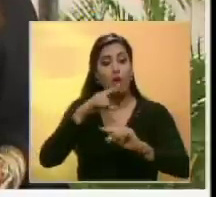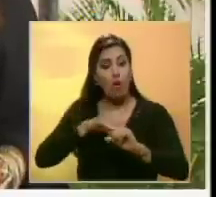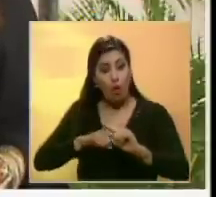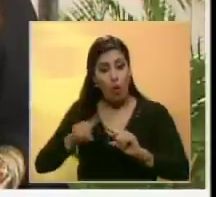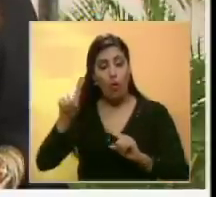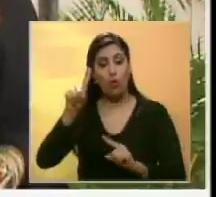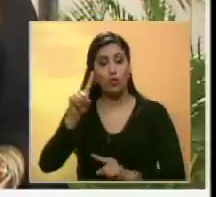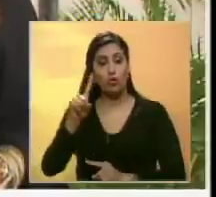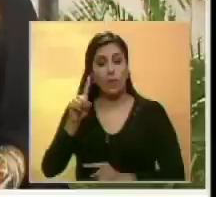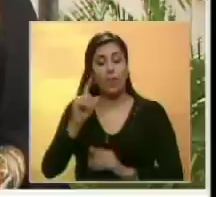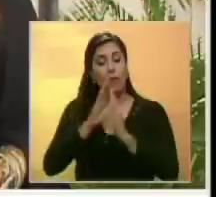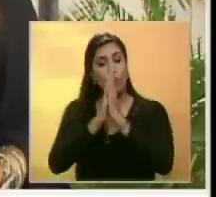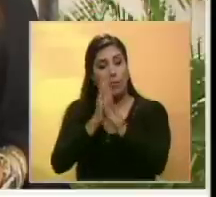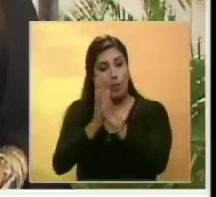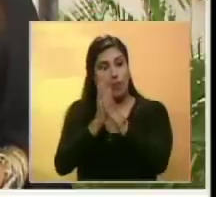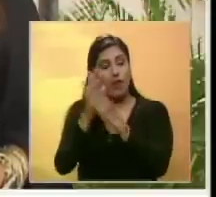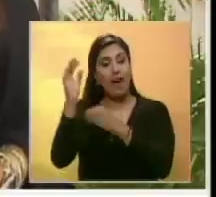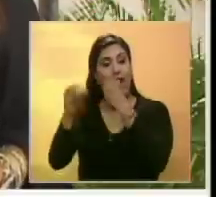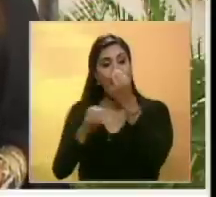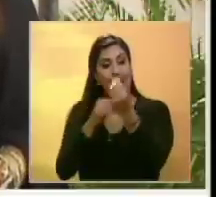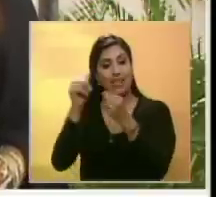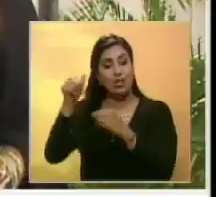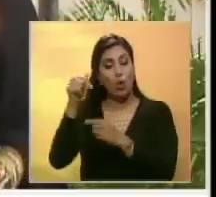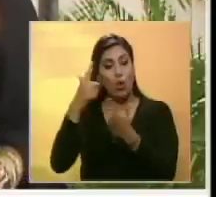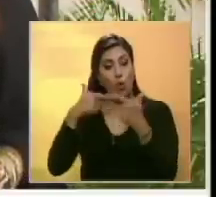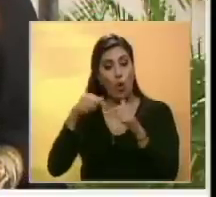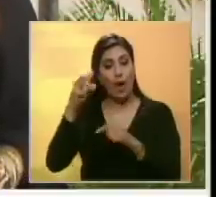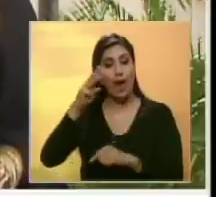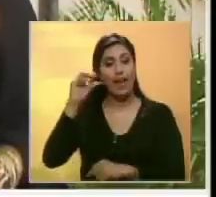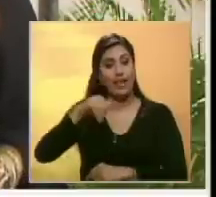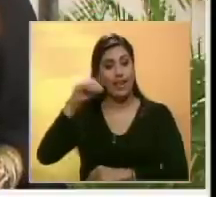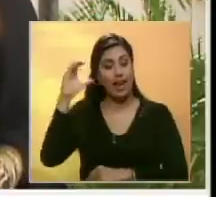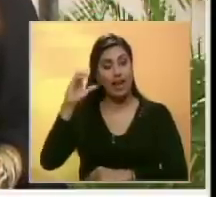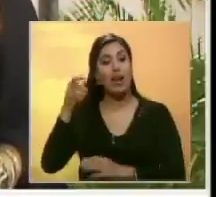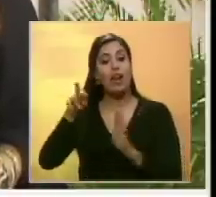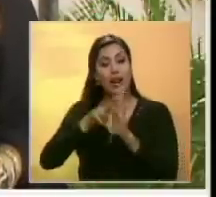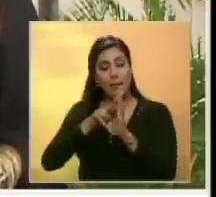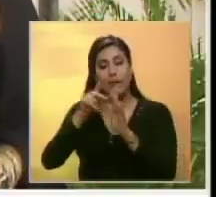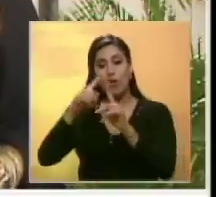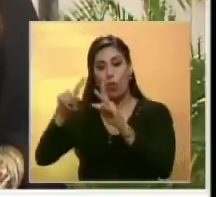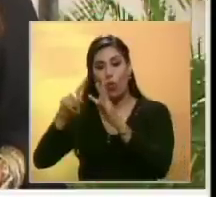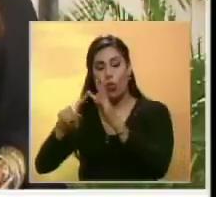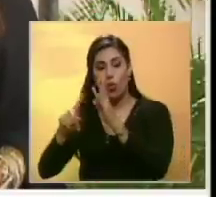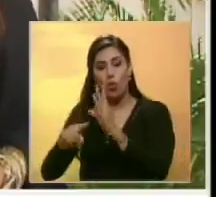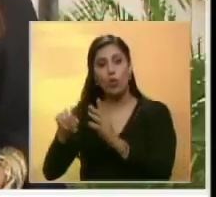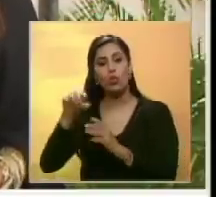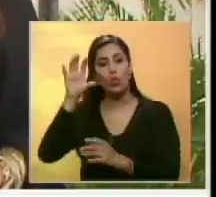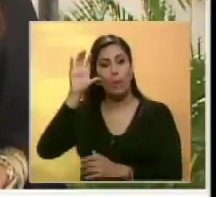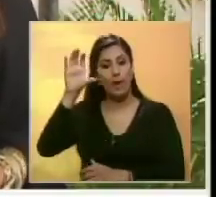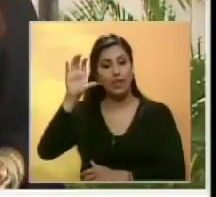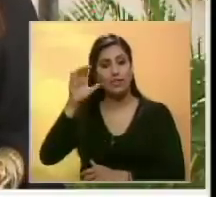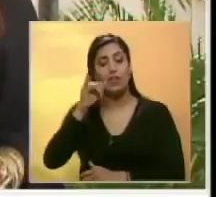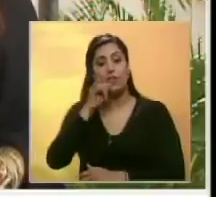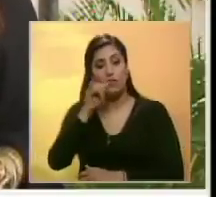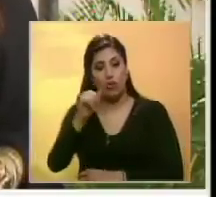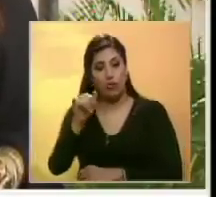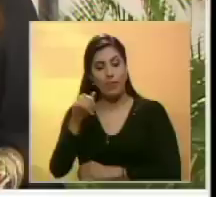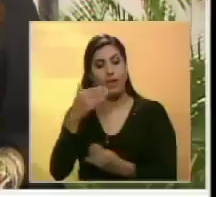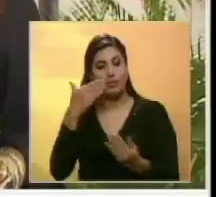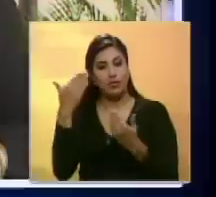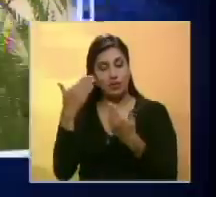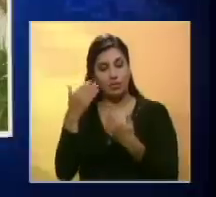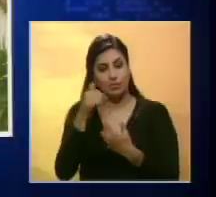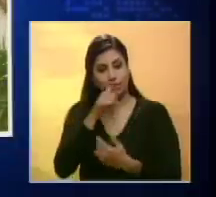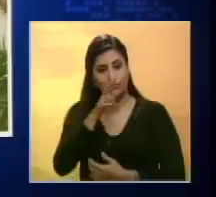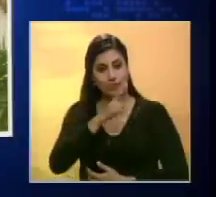señalar que esta petición que se realizó hoy desde el área metropolitana también se replicará en varias zonas del país. Con esta información retornen con más de